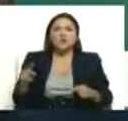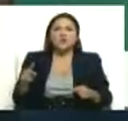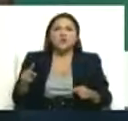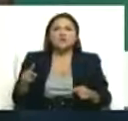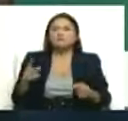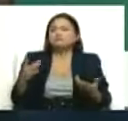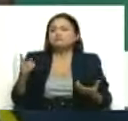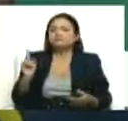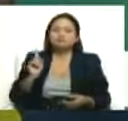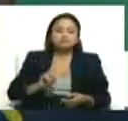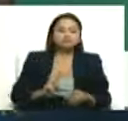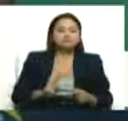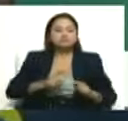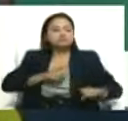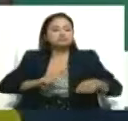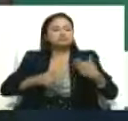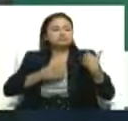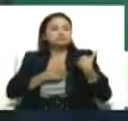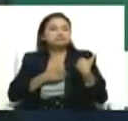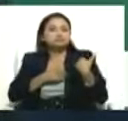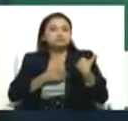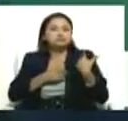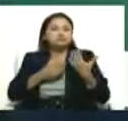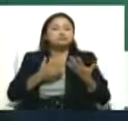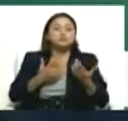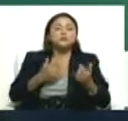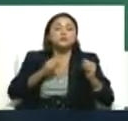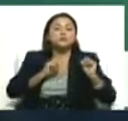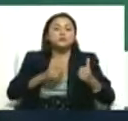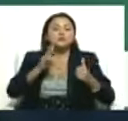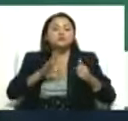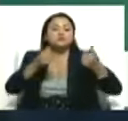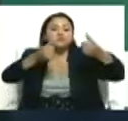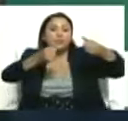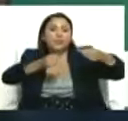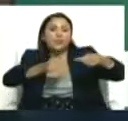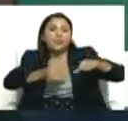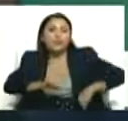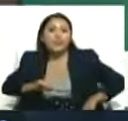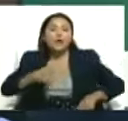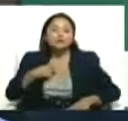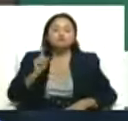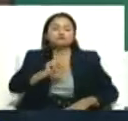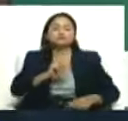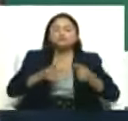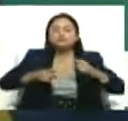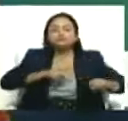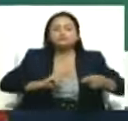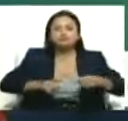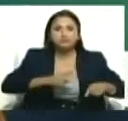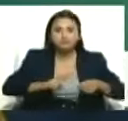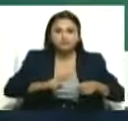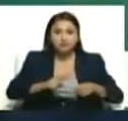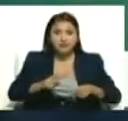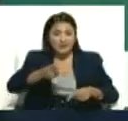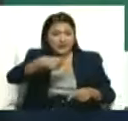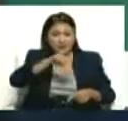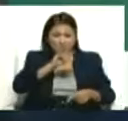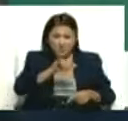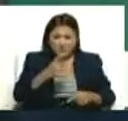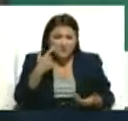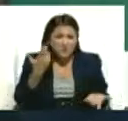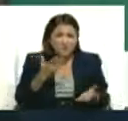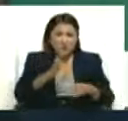ruinas. Desde las ruinas que ellos mismos han procurado. Desde las ruinas que ellos mismos han puesto en